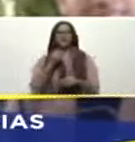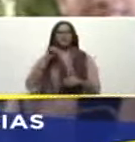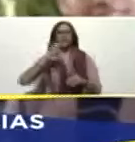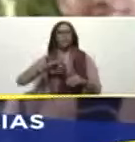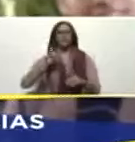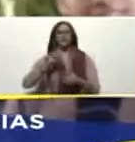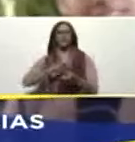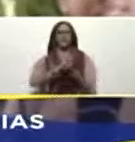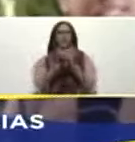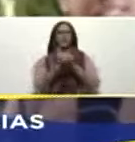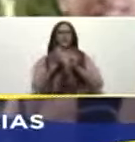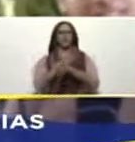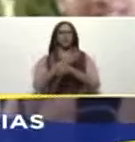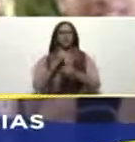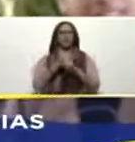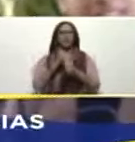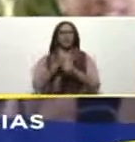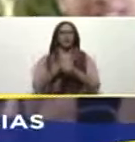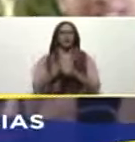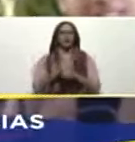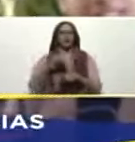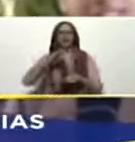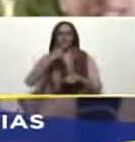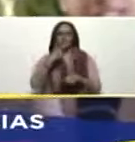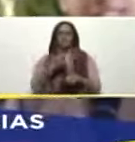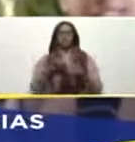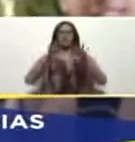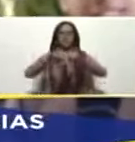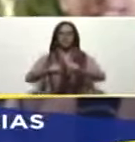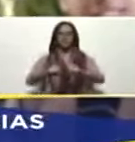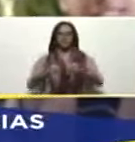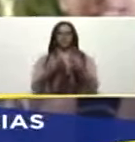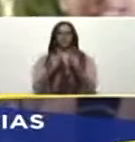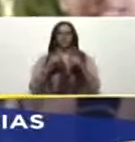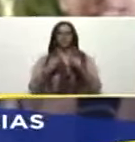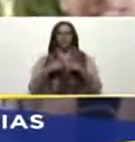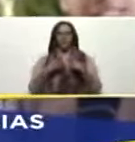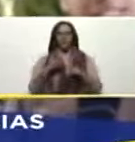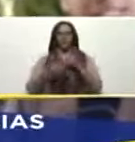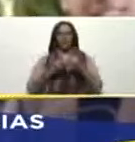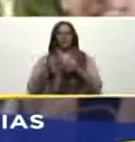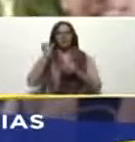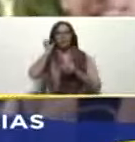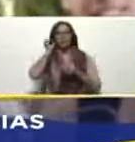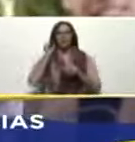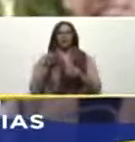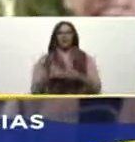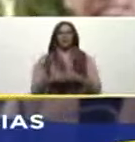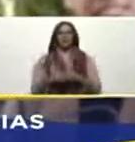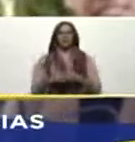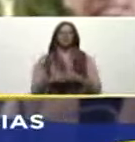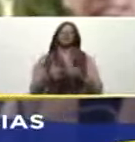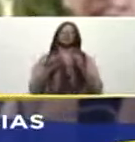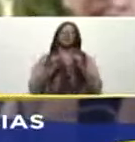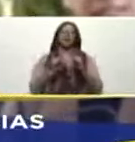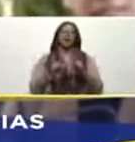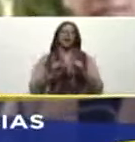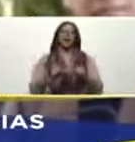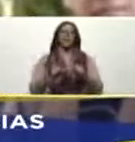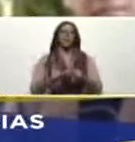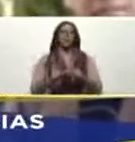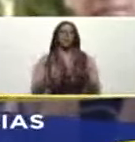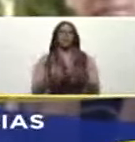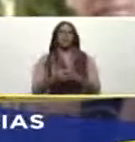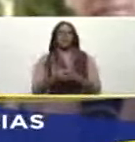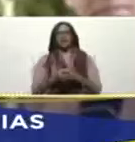cambiando la división sexual del trabajo, estamos también abordando esas diferencias que hacen que las mujeres sigamos atravesadas por las tareas de